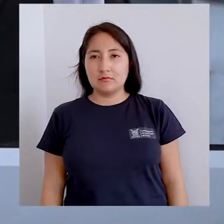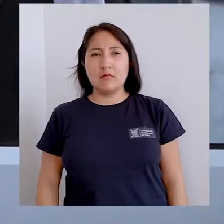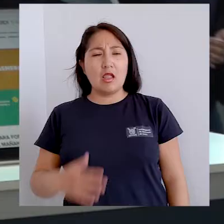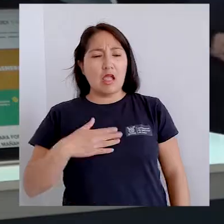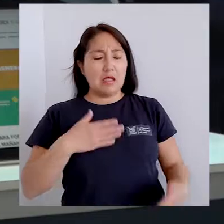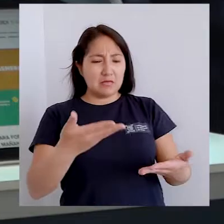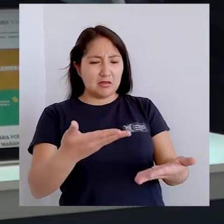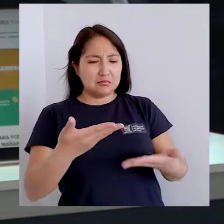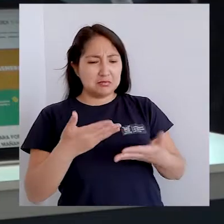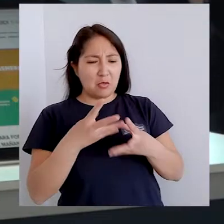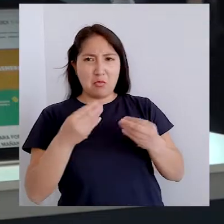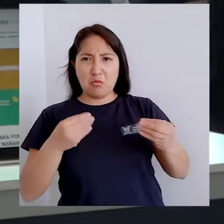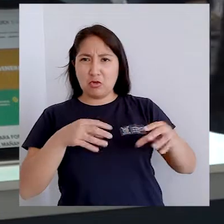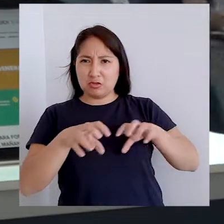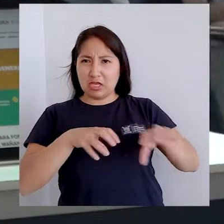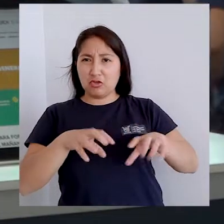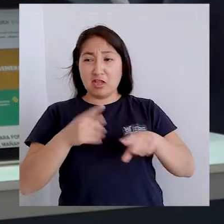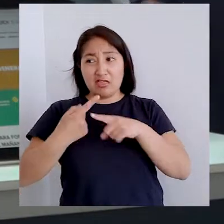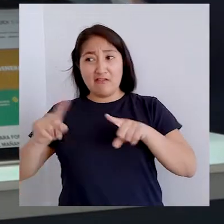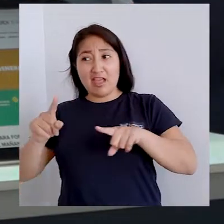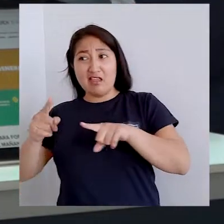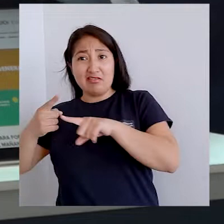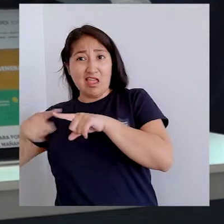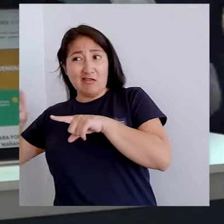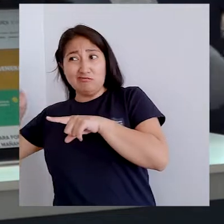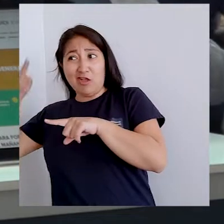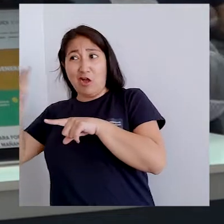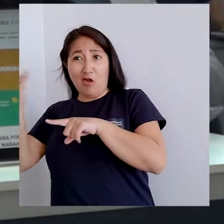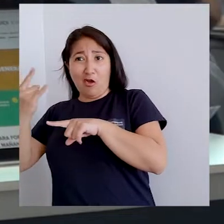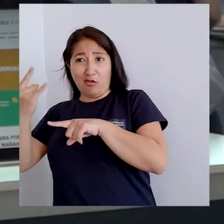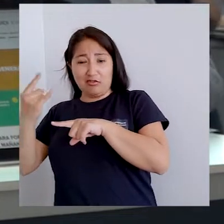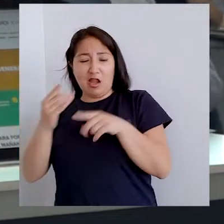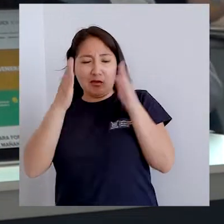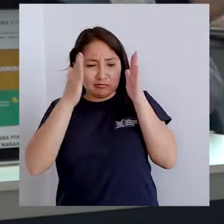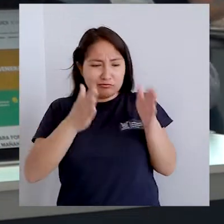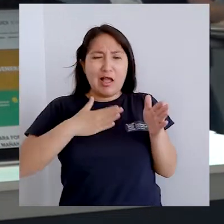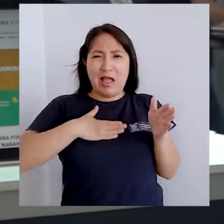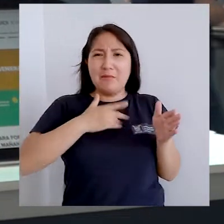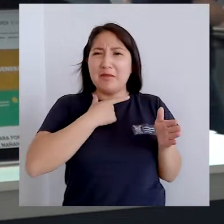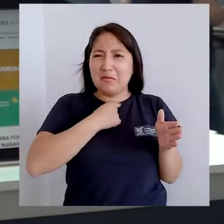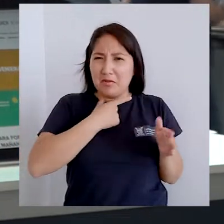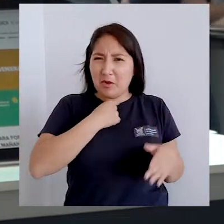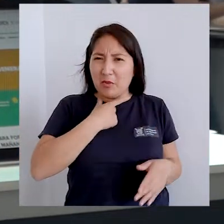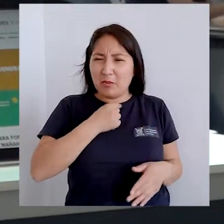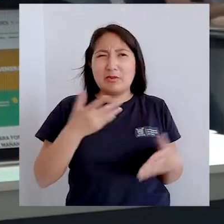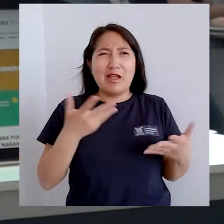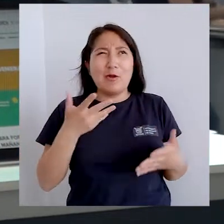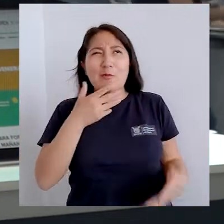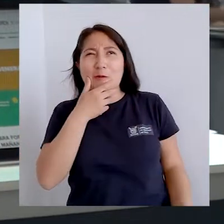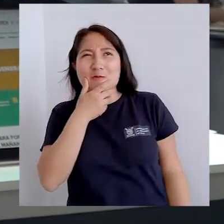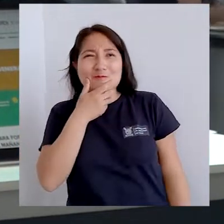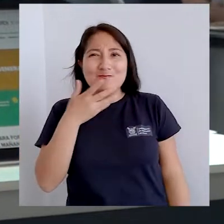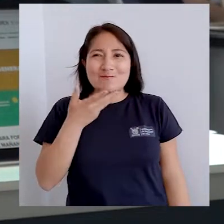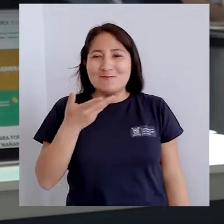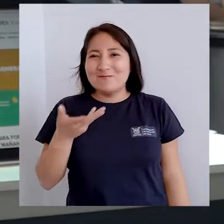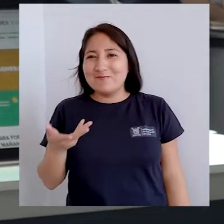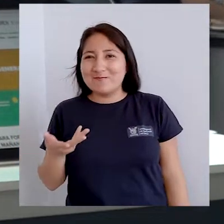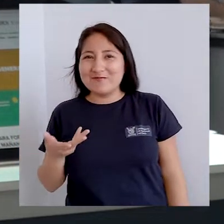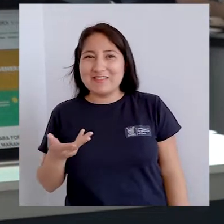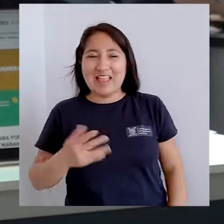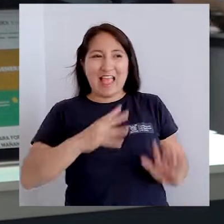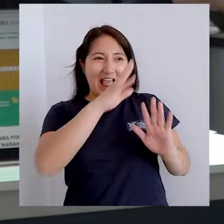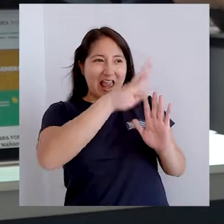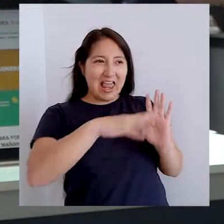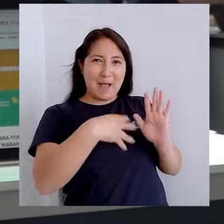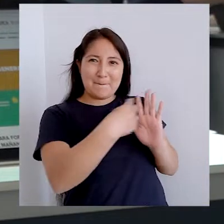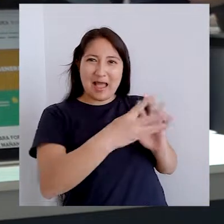Me ofrecen hartas cosas en comparación a otras universidades. Y me gusta igual como